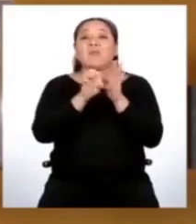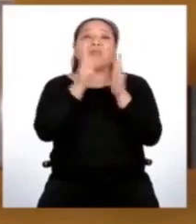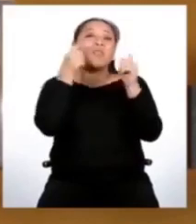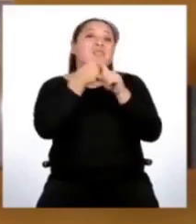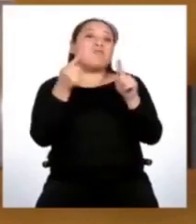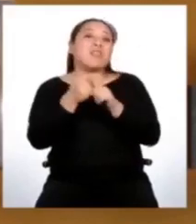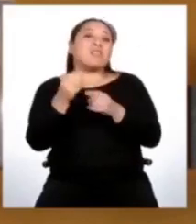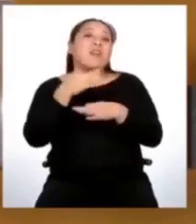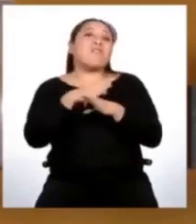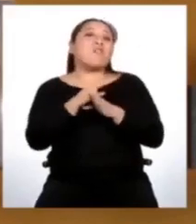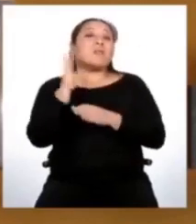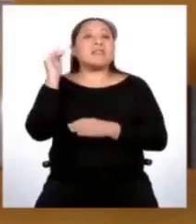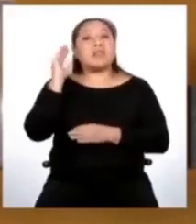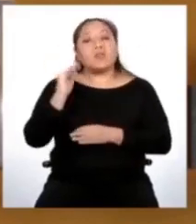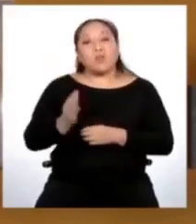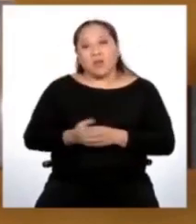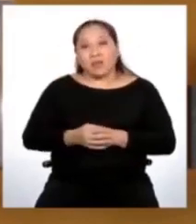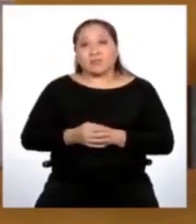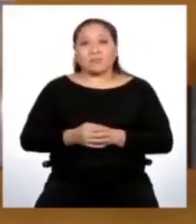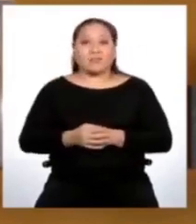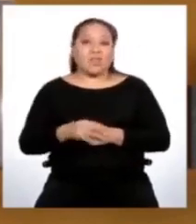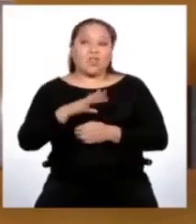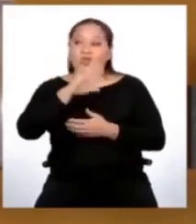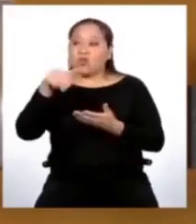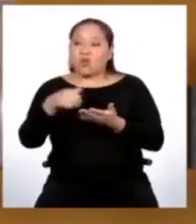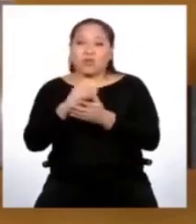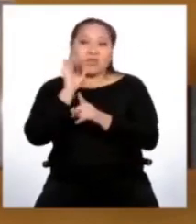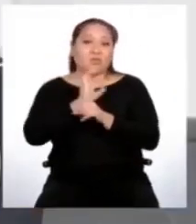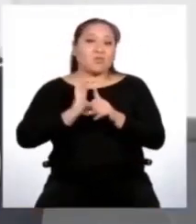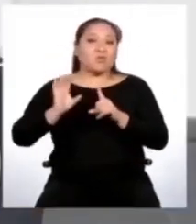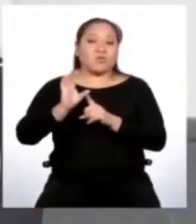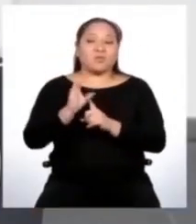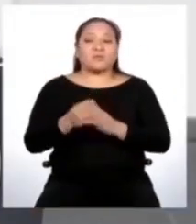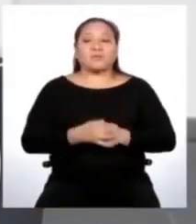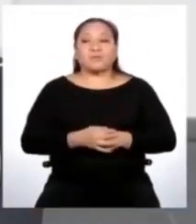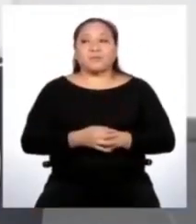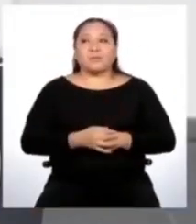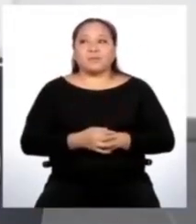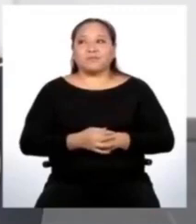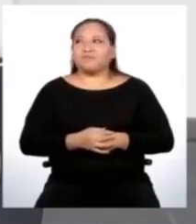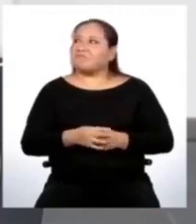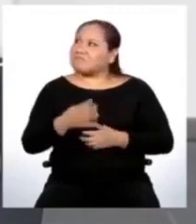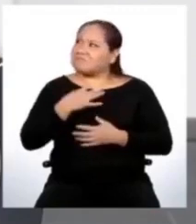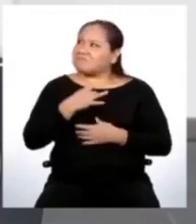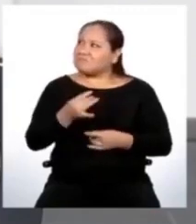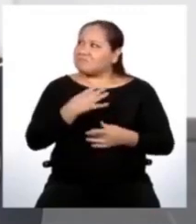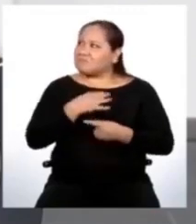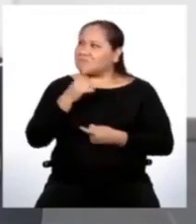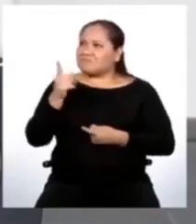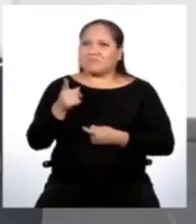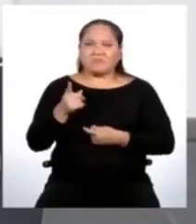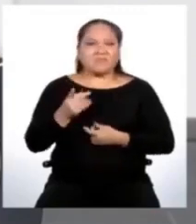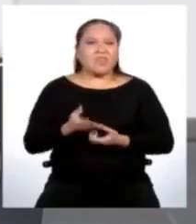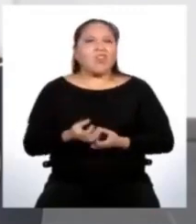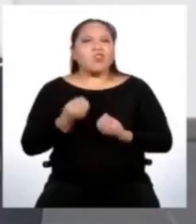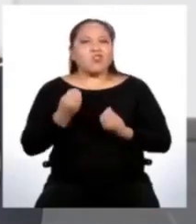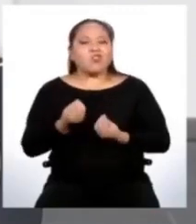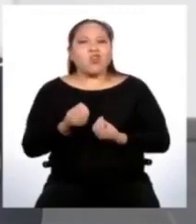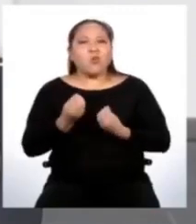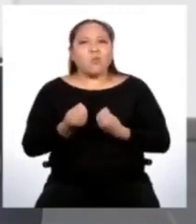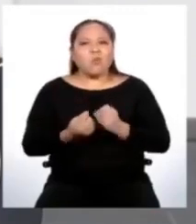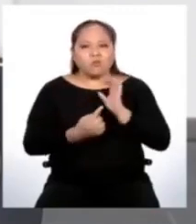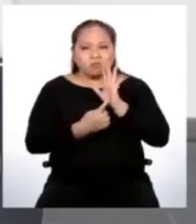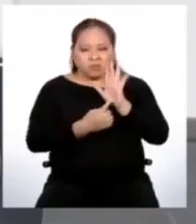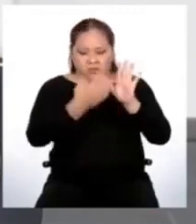estos elementos en nuestras interacciones cotidianas y en todas las culturas. Qué interesante todo lo que puede llegar a transmitir